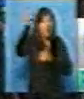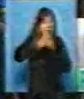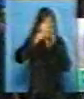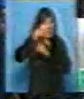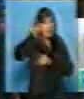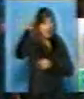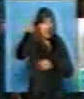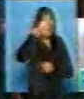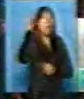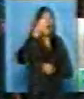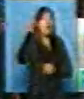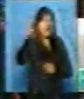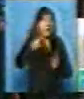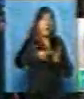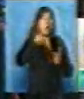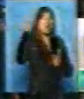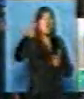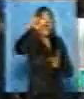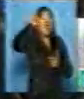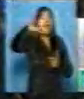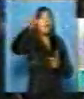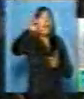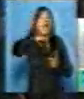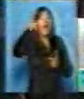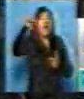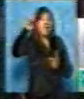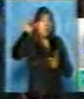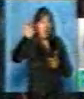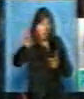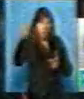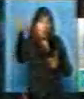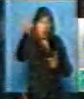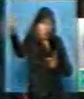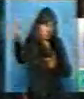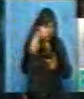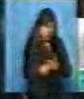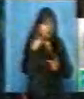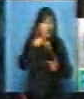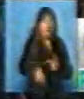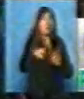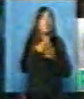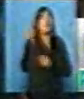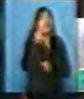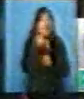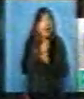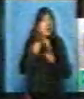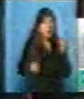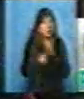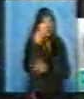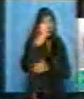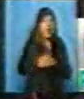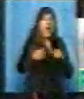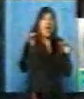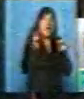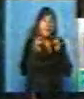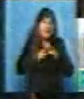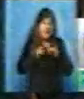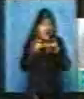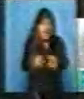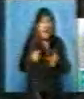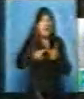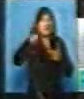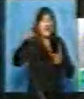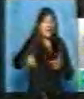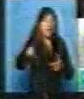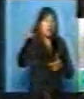la carretera internacional, interbioceánica. También el tema del tren. Nosotros de Bolivia tenemos de Oruro hasta